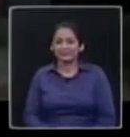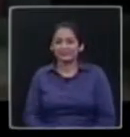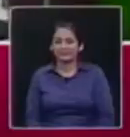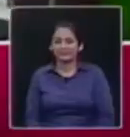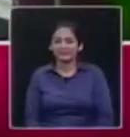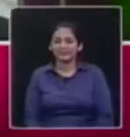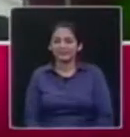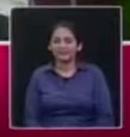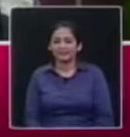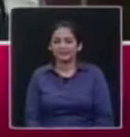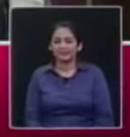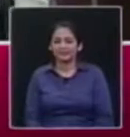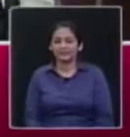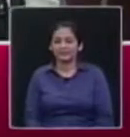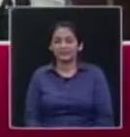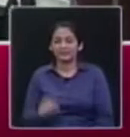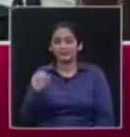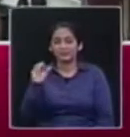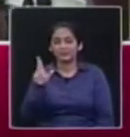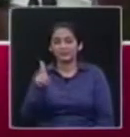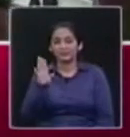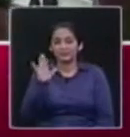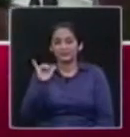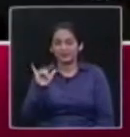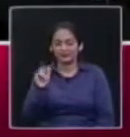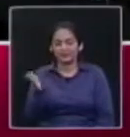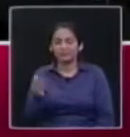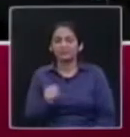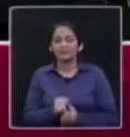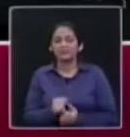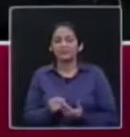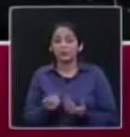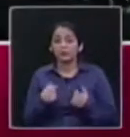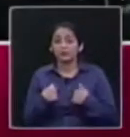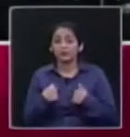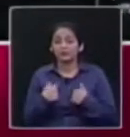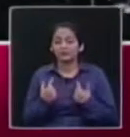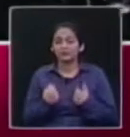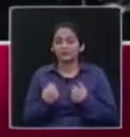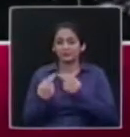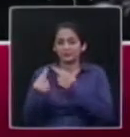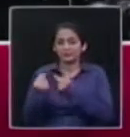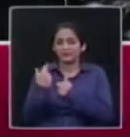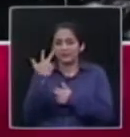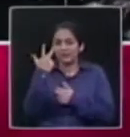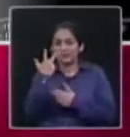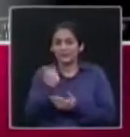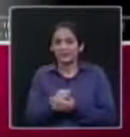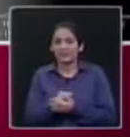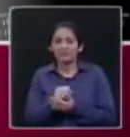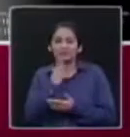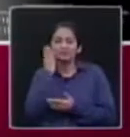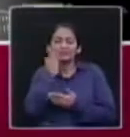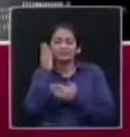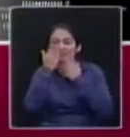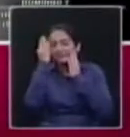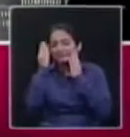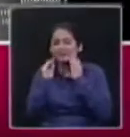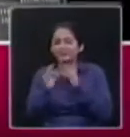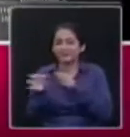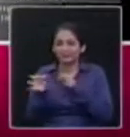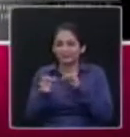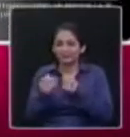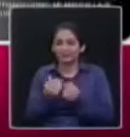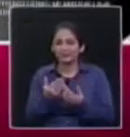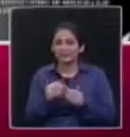particular voy a realizar tres maquillajes en vivo el día sábado para que vayan lista al cualquier fiesta que tengas te voy